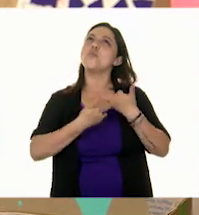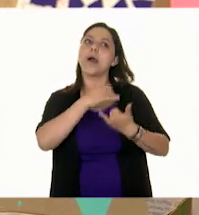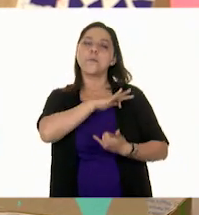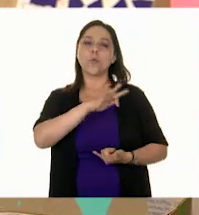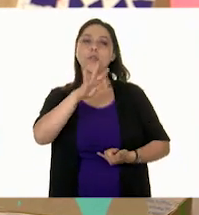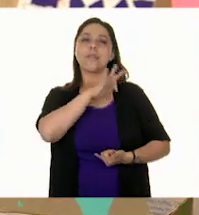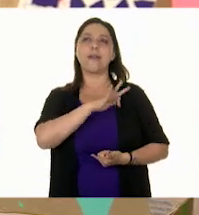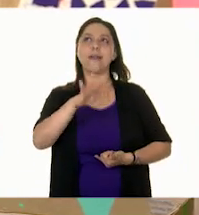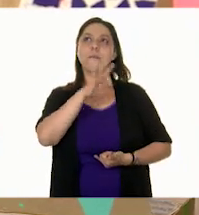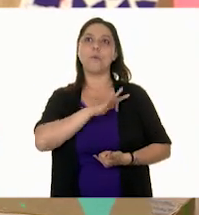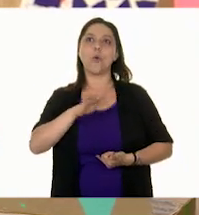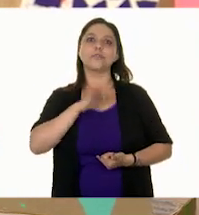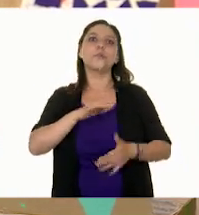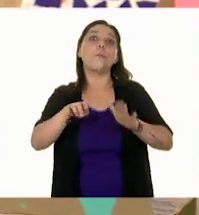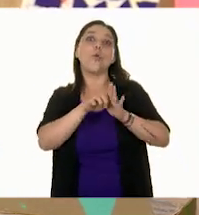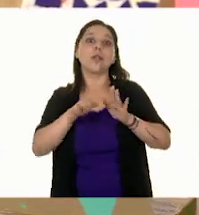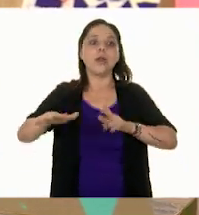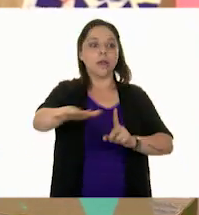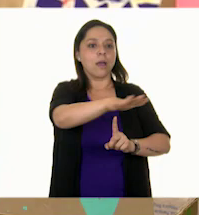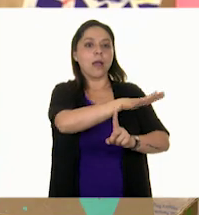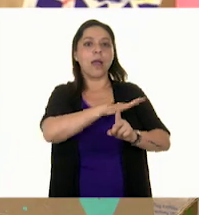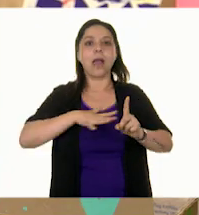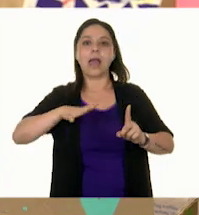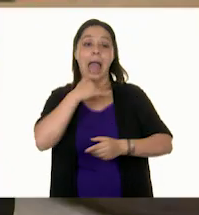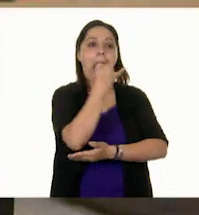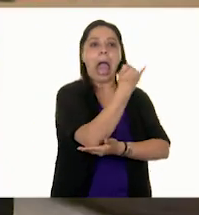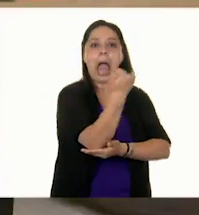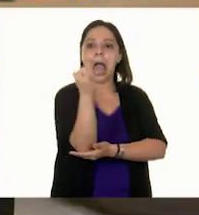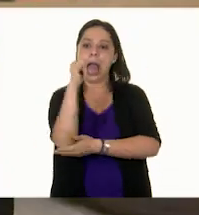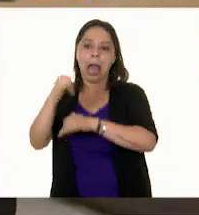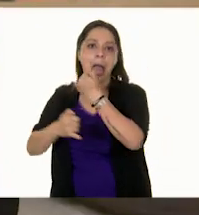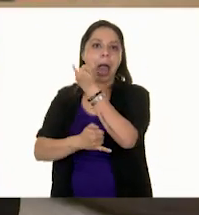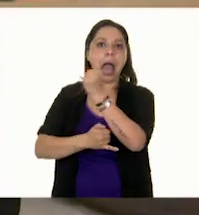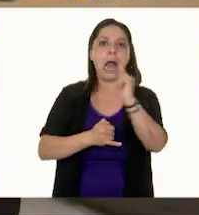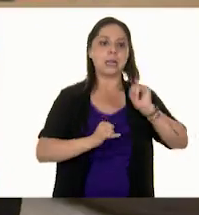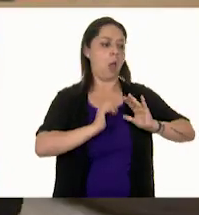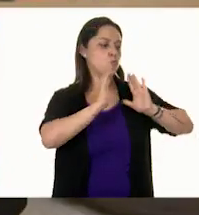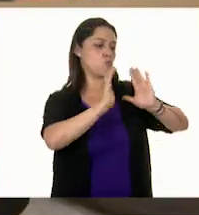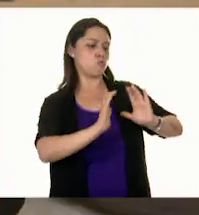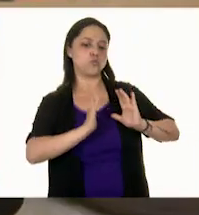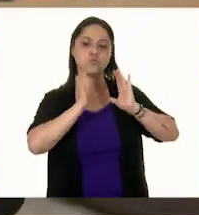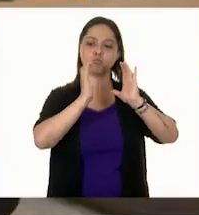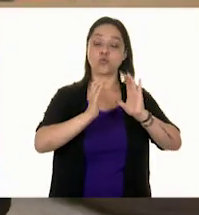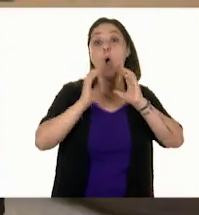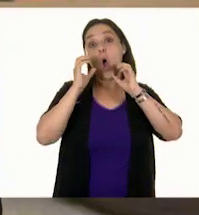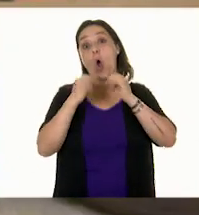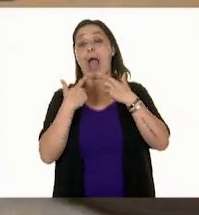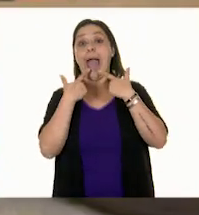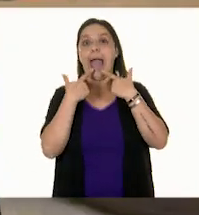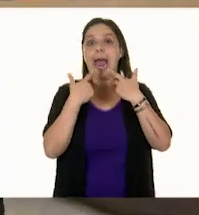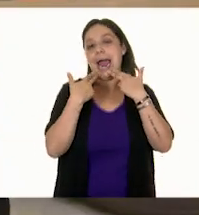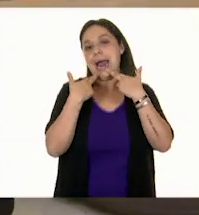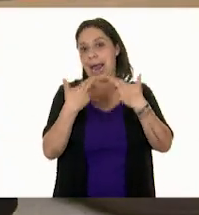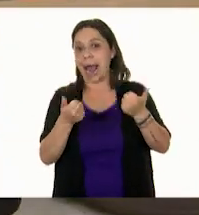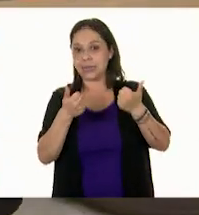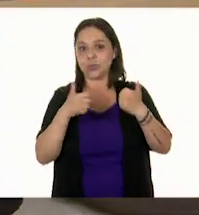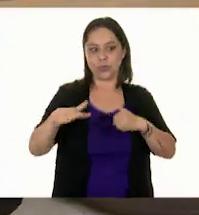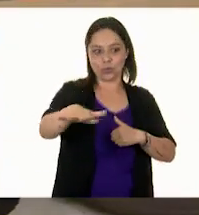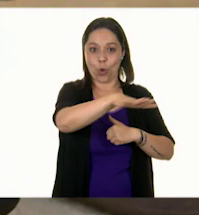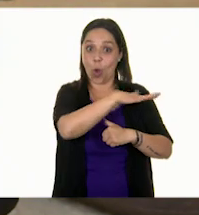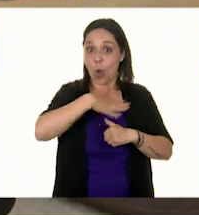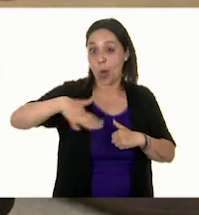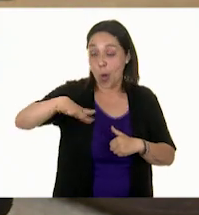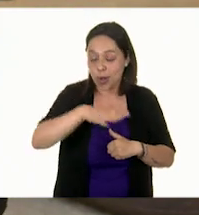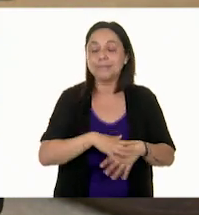a los granjeros o a los jardineros. ¡Sí! ¡Muy buena idea, Adriana! Los objetos